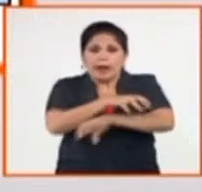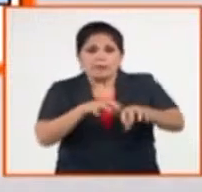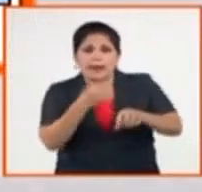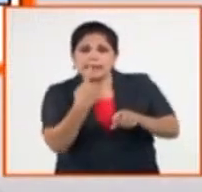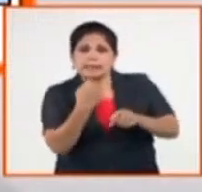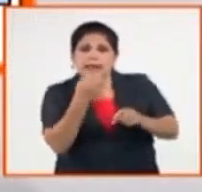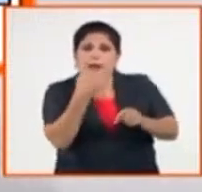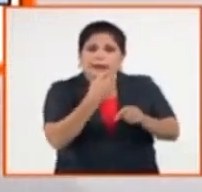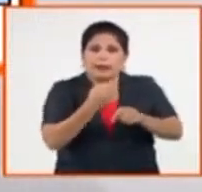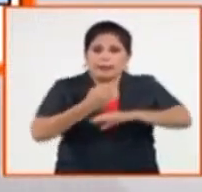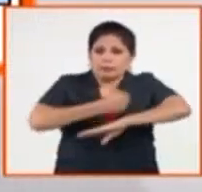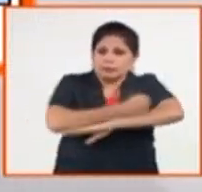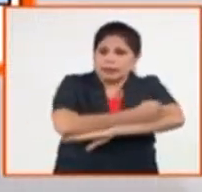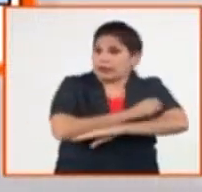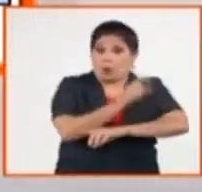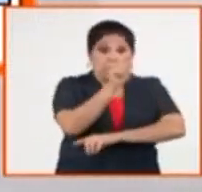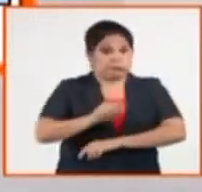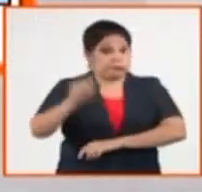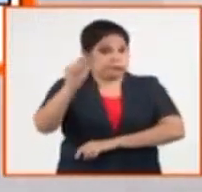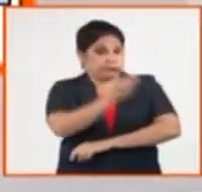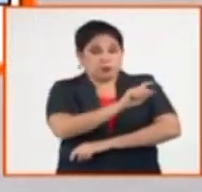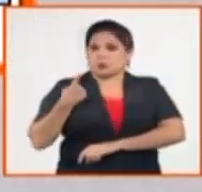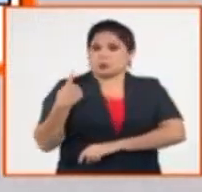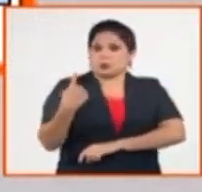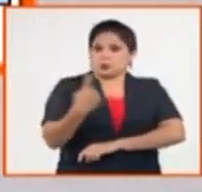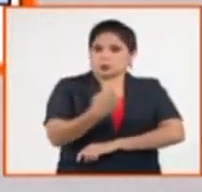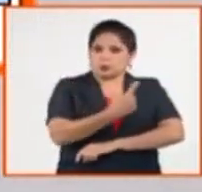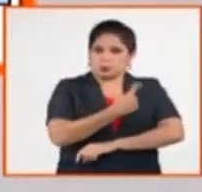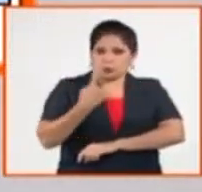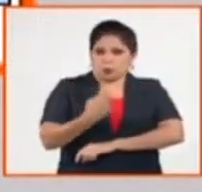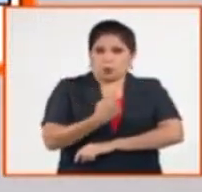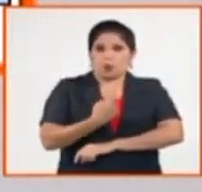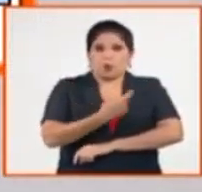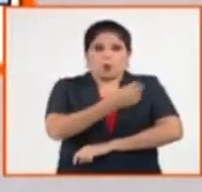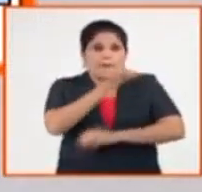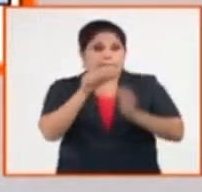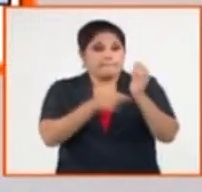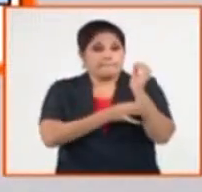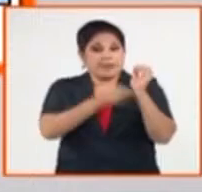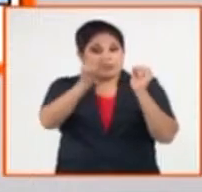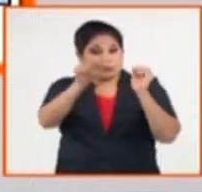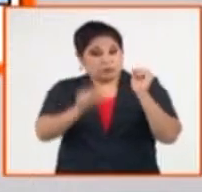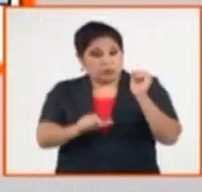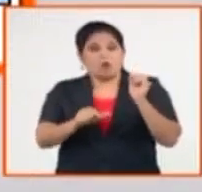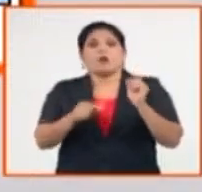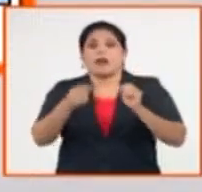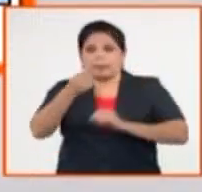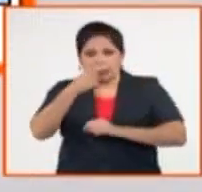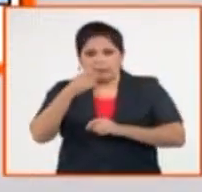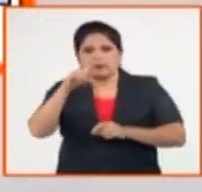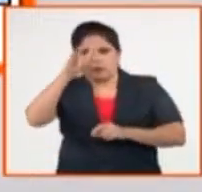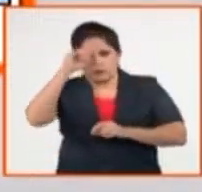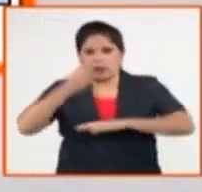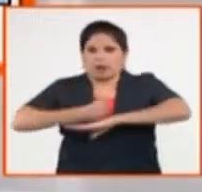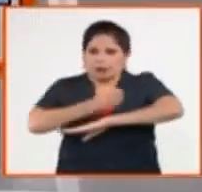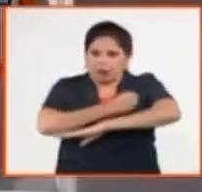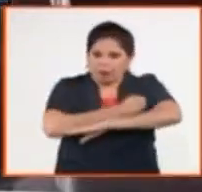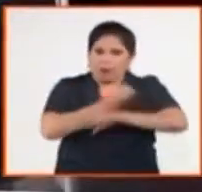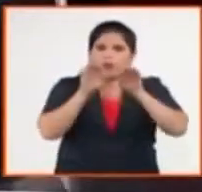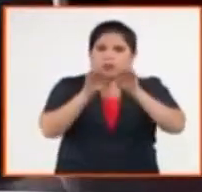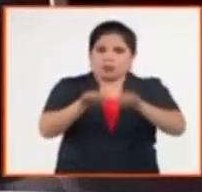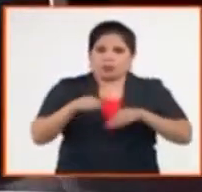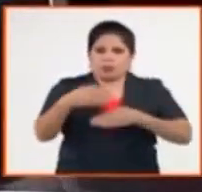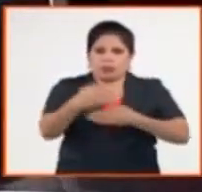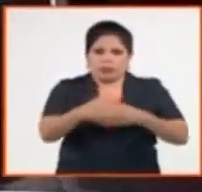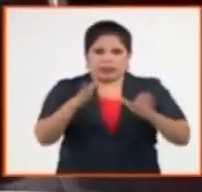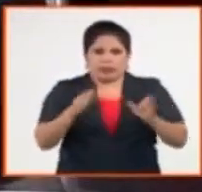desarrollando durante los últimos años, todo basado siempre en la regulación 11 del 2012 del CERMED. Para la